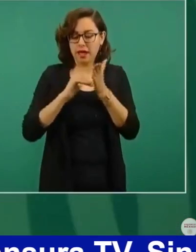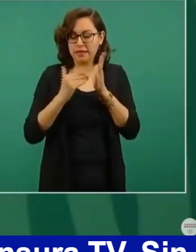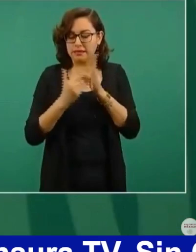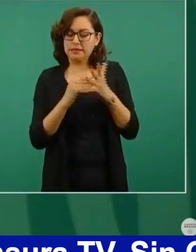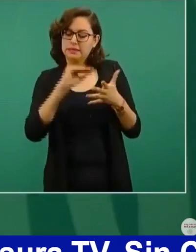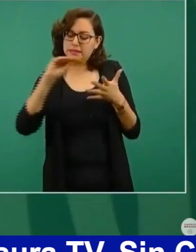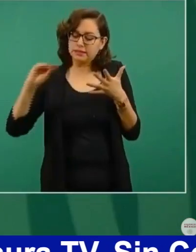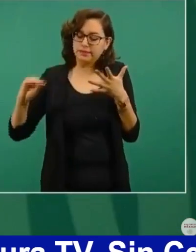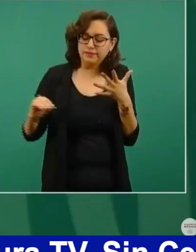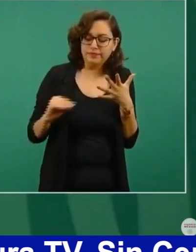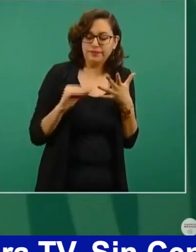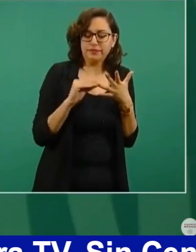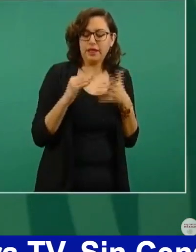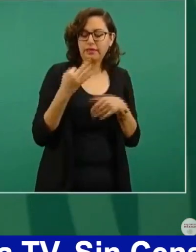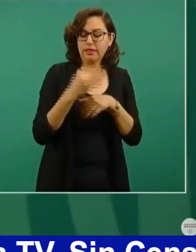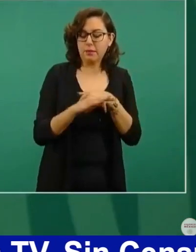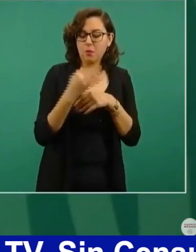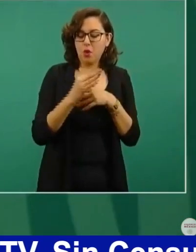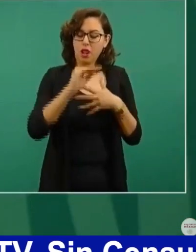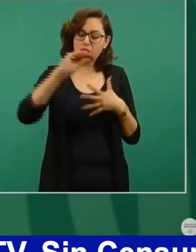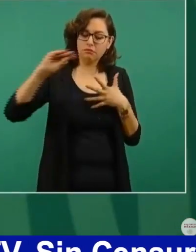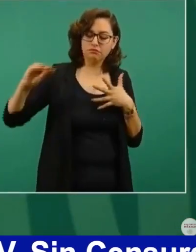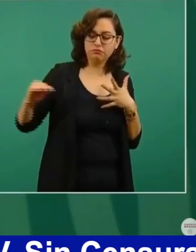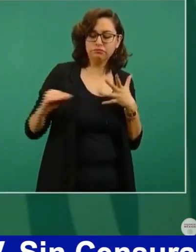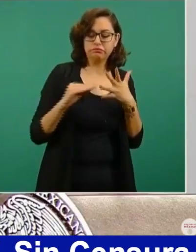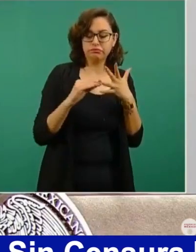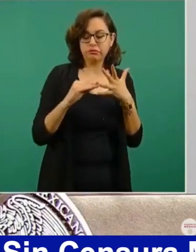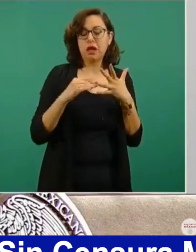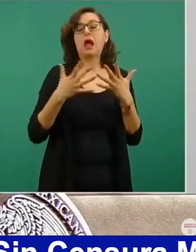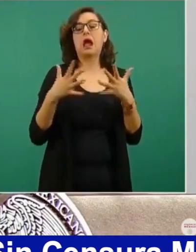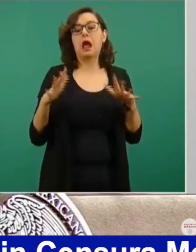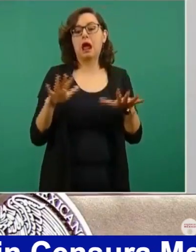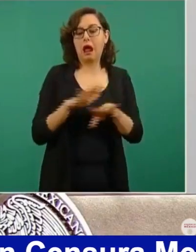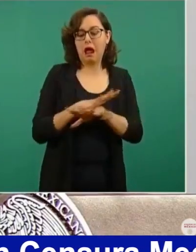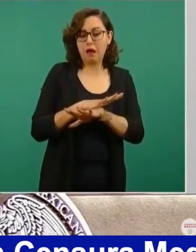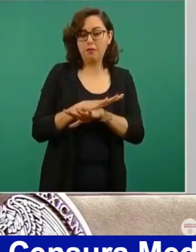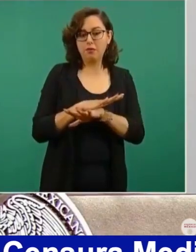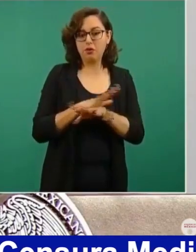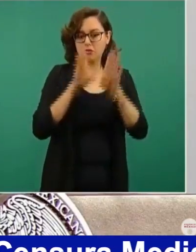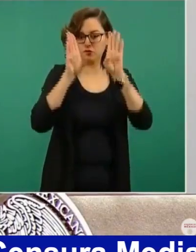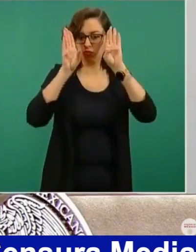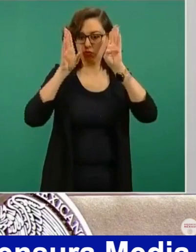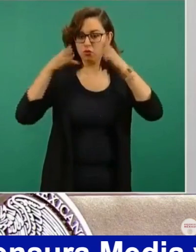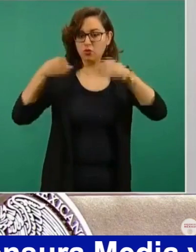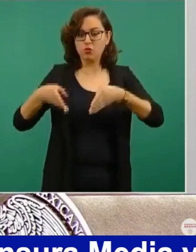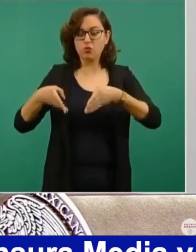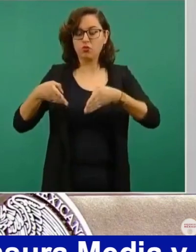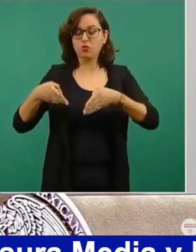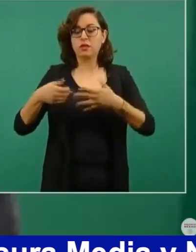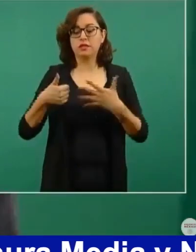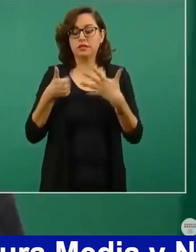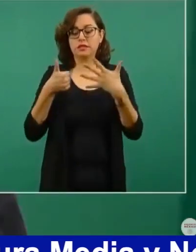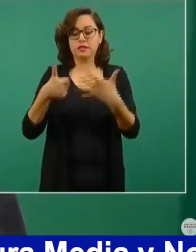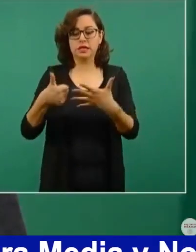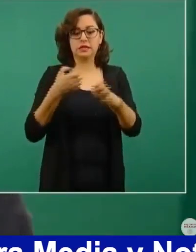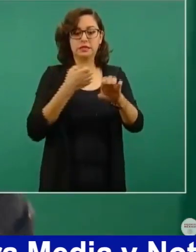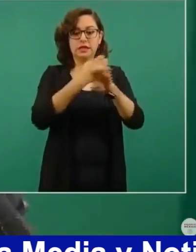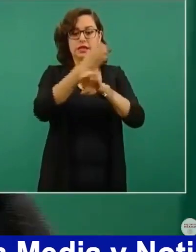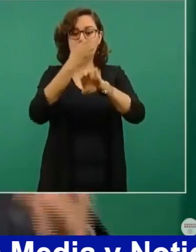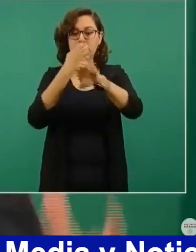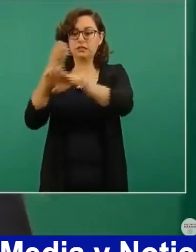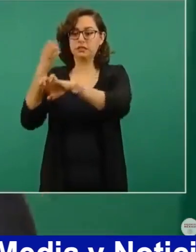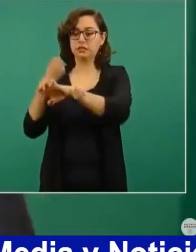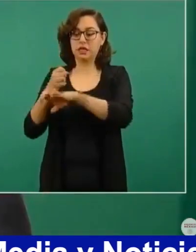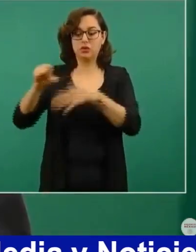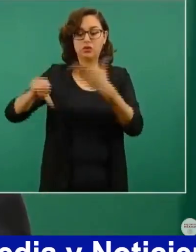aplicación por un periodo corto de tiempo es la que ha cambiado para concentrar la protección en las 6 entidades federativas